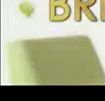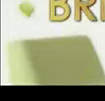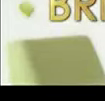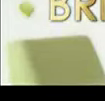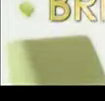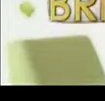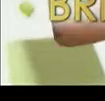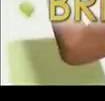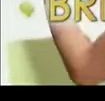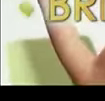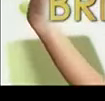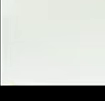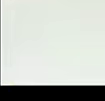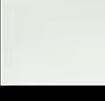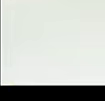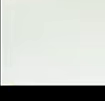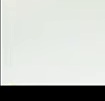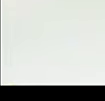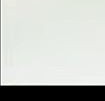brillante todos los días.